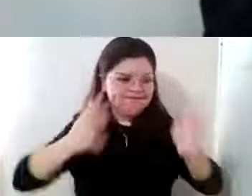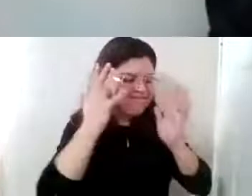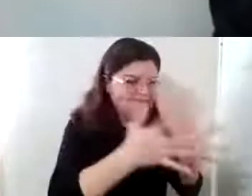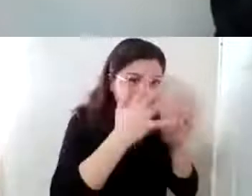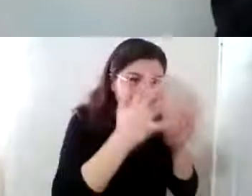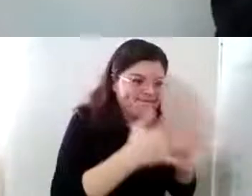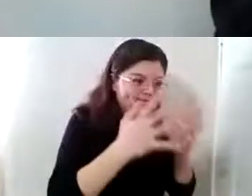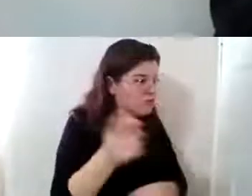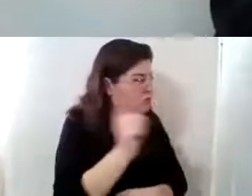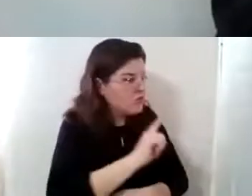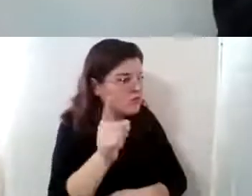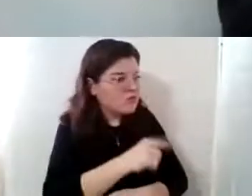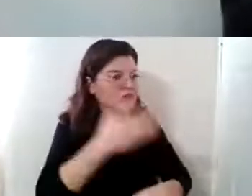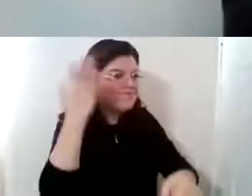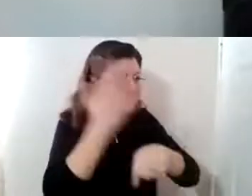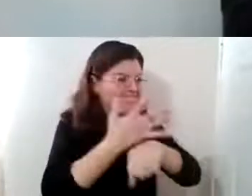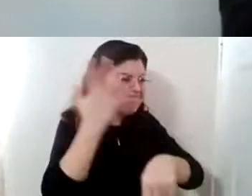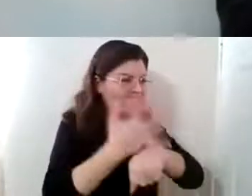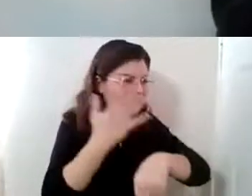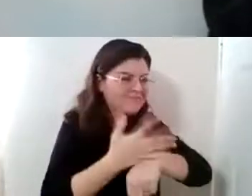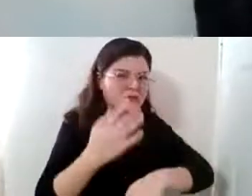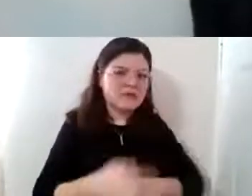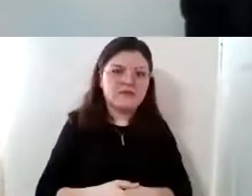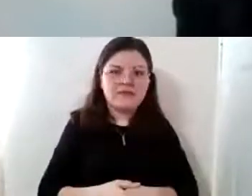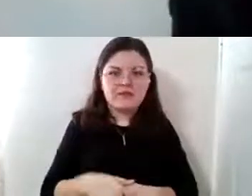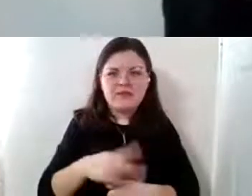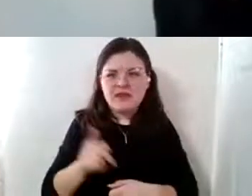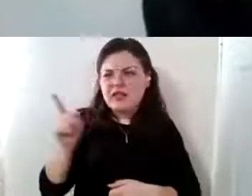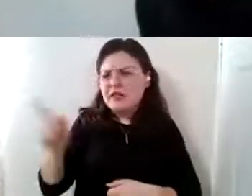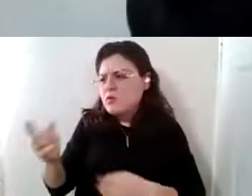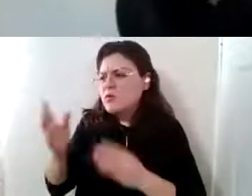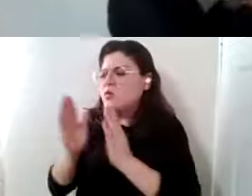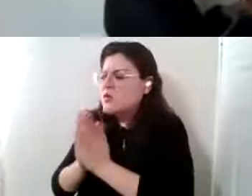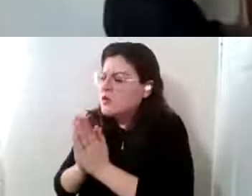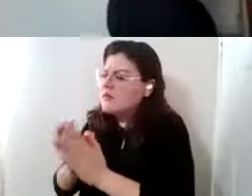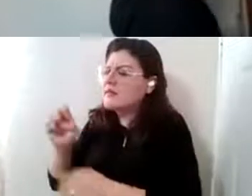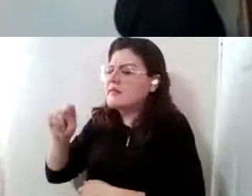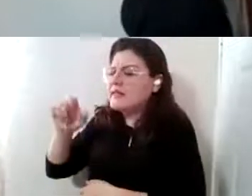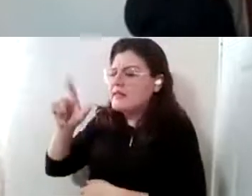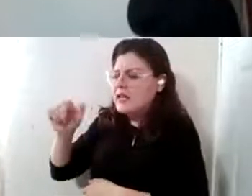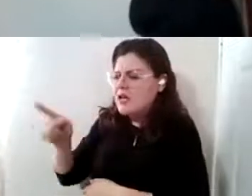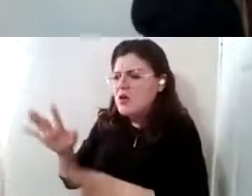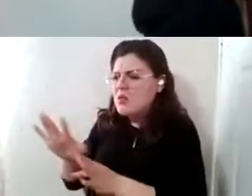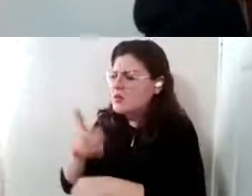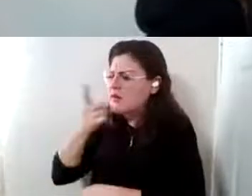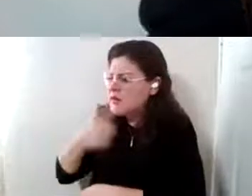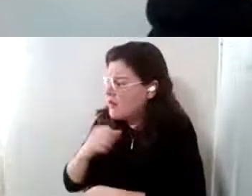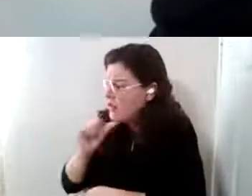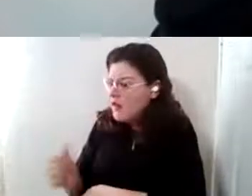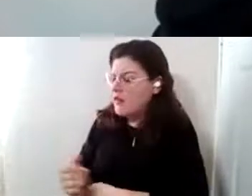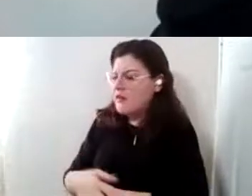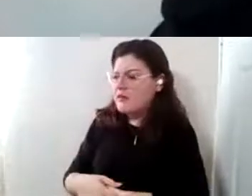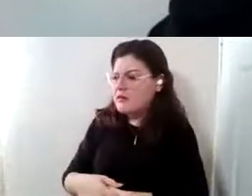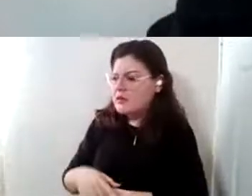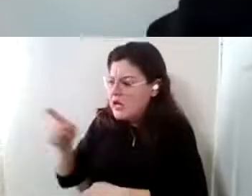mal comportamiento. Pero Estela, preciosa, ¿por qué no has dicho nada? Te dejó llena